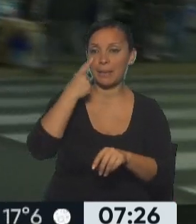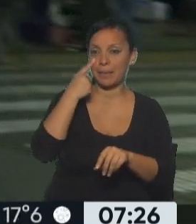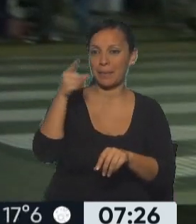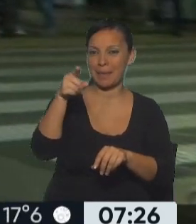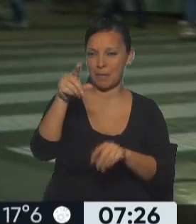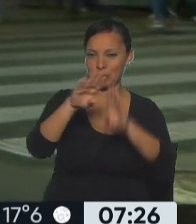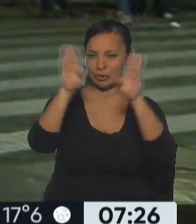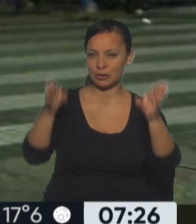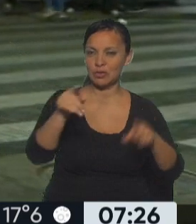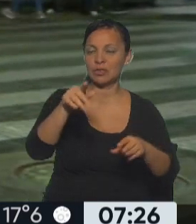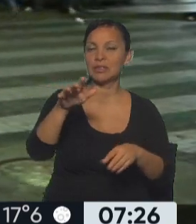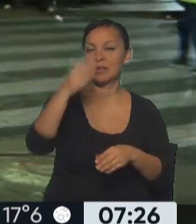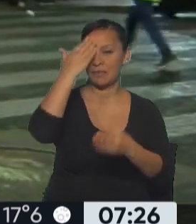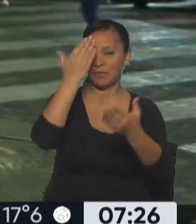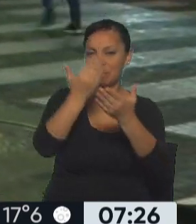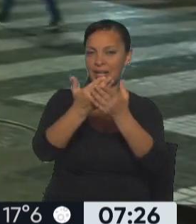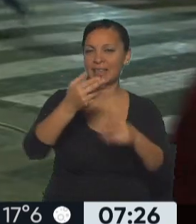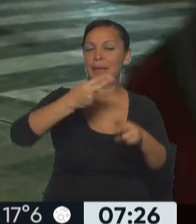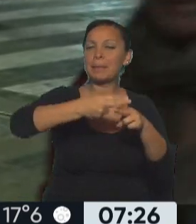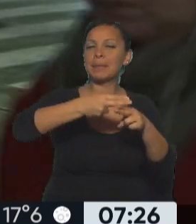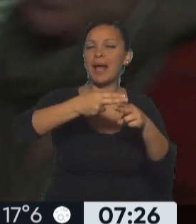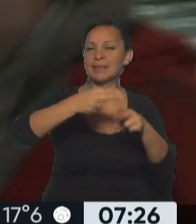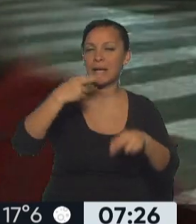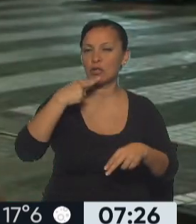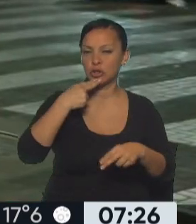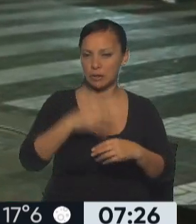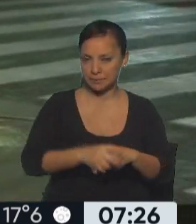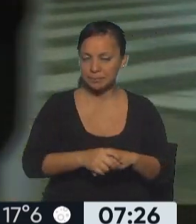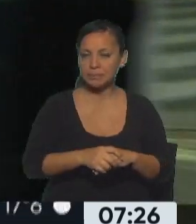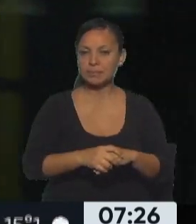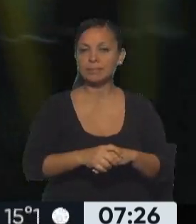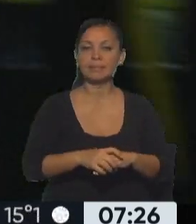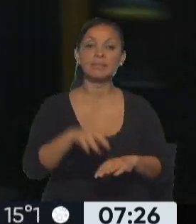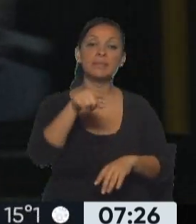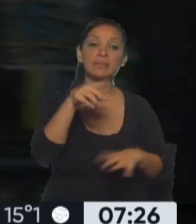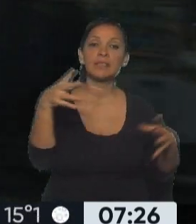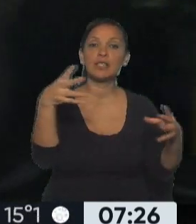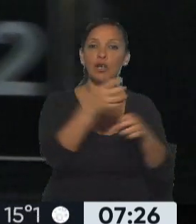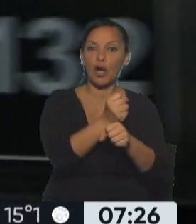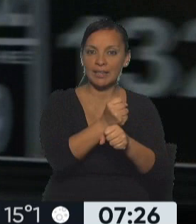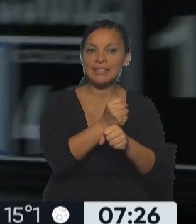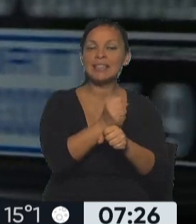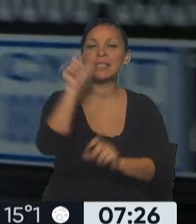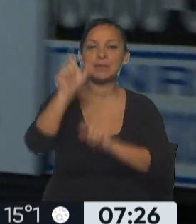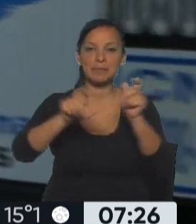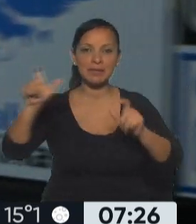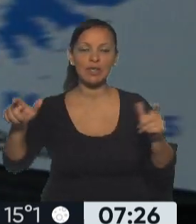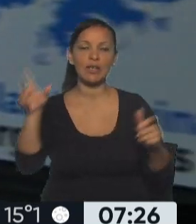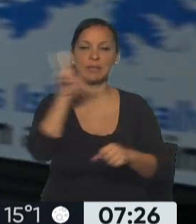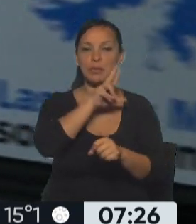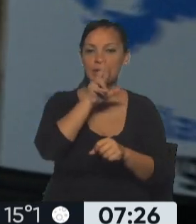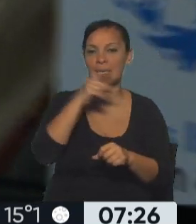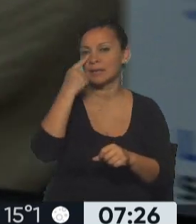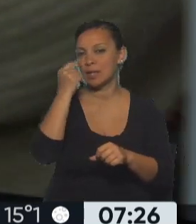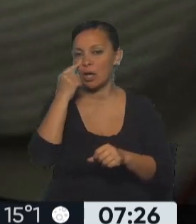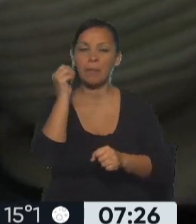11, frente a la Plaza Miserere, algunos de los primeros colectivos que se ponen en funcionamiento, con los trabajadores, con las trabajadoras, los vemos aquí